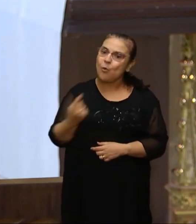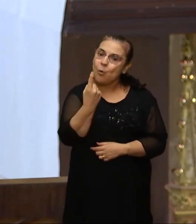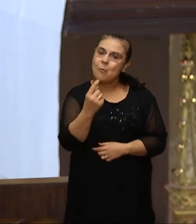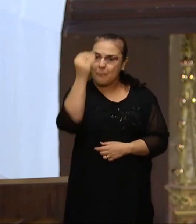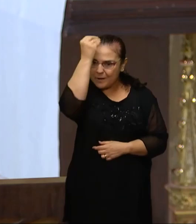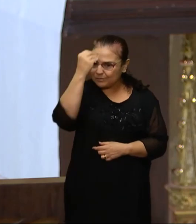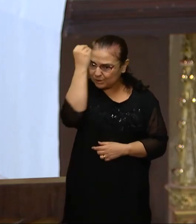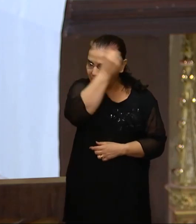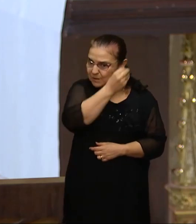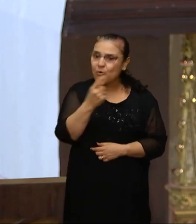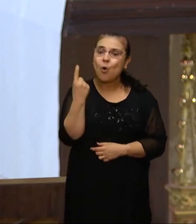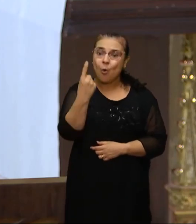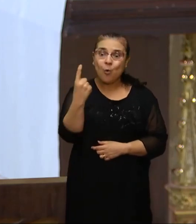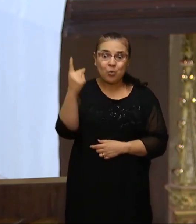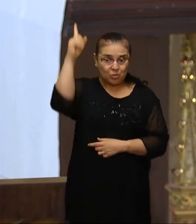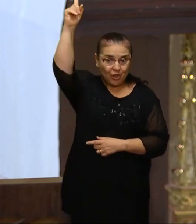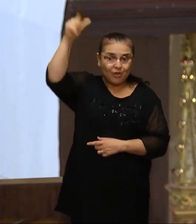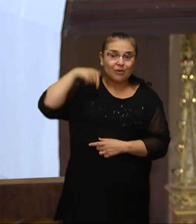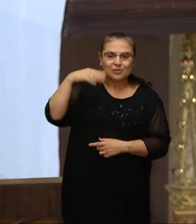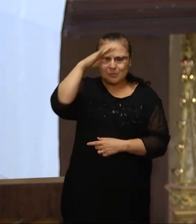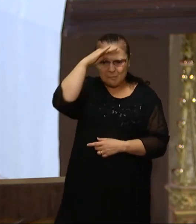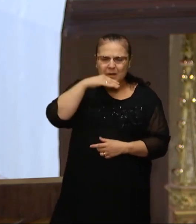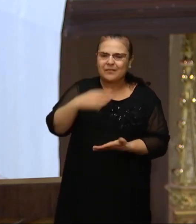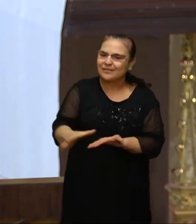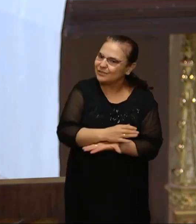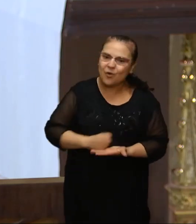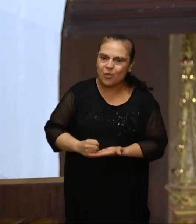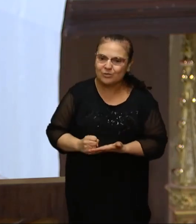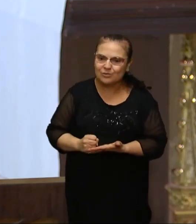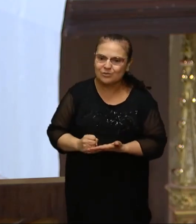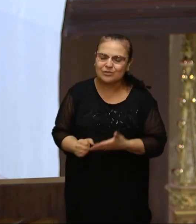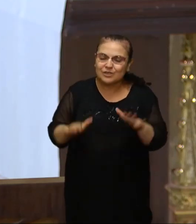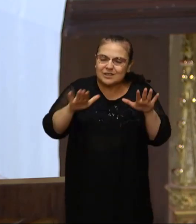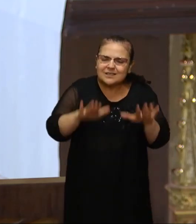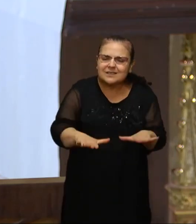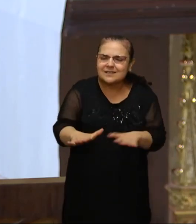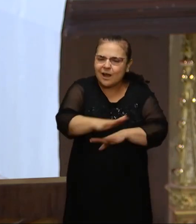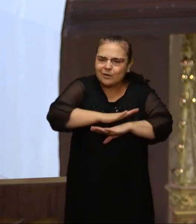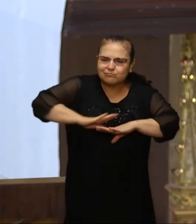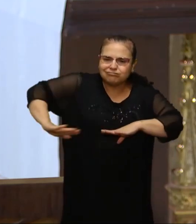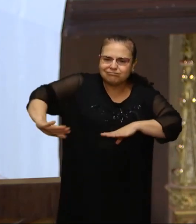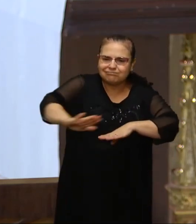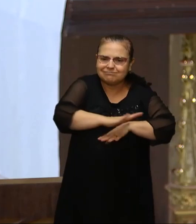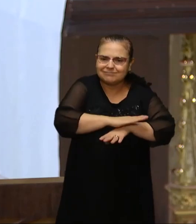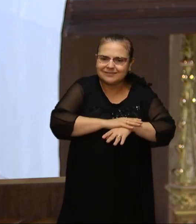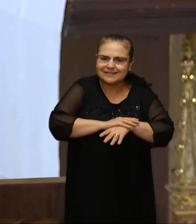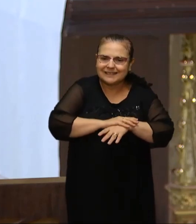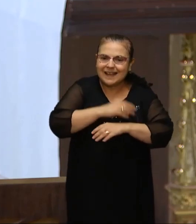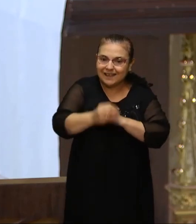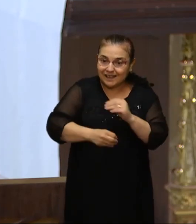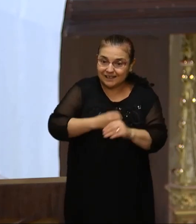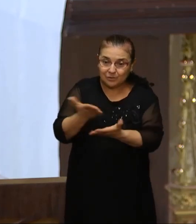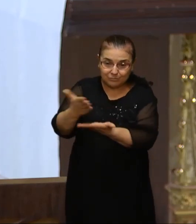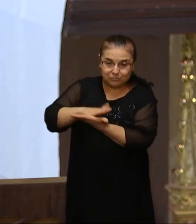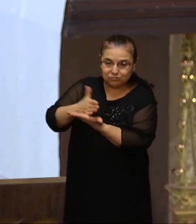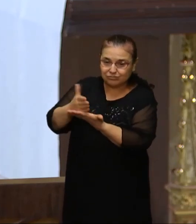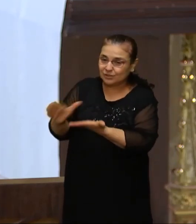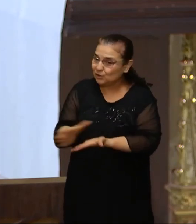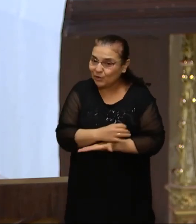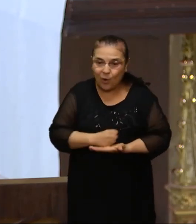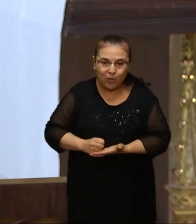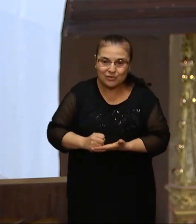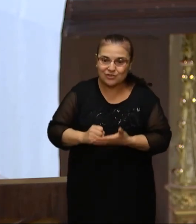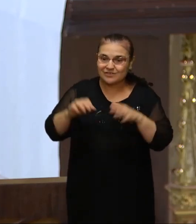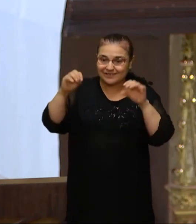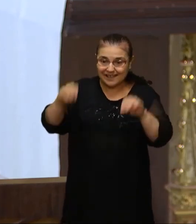bautismo un Dios padre de todos que está sobre todos actúa por medio de todos y